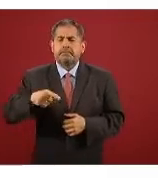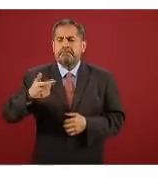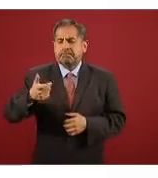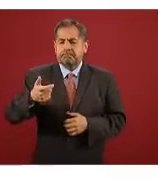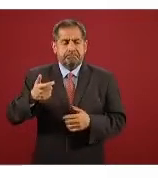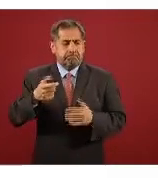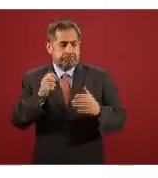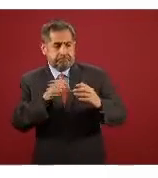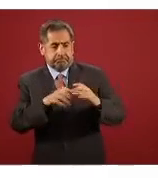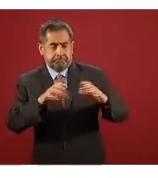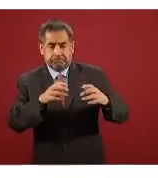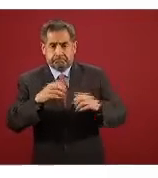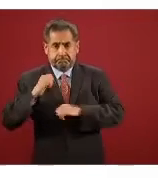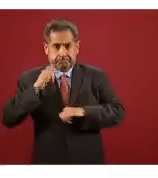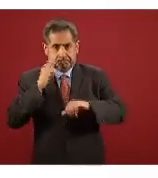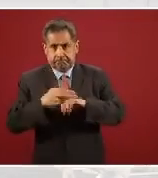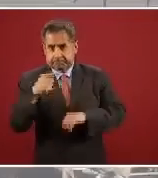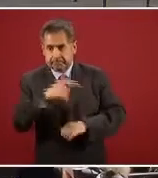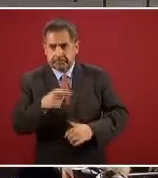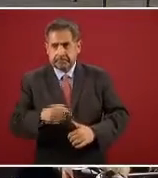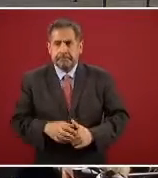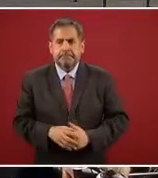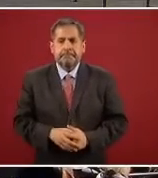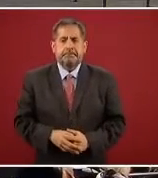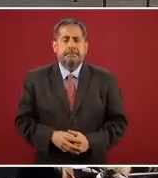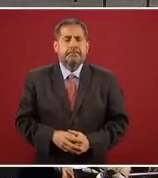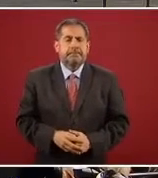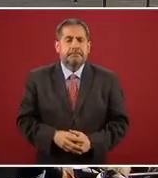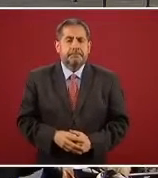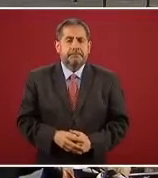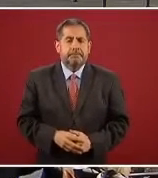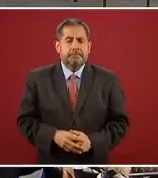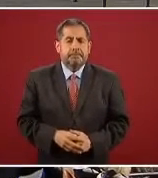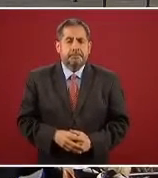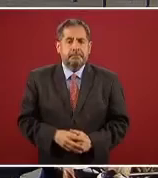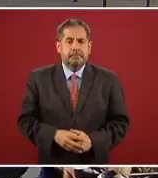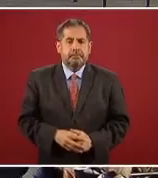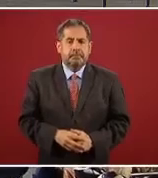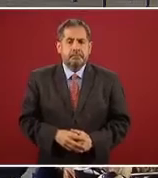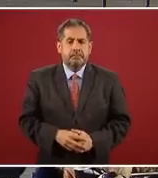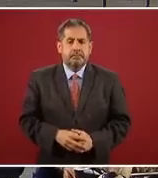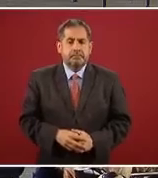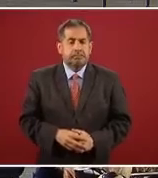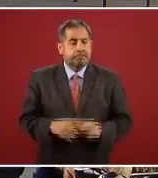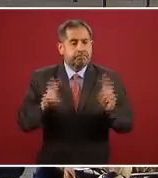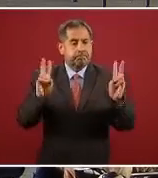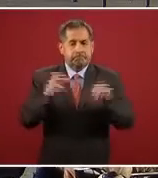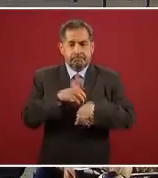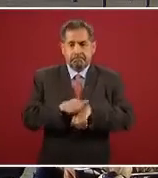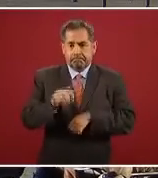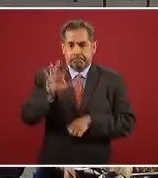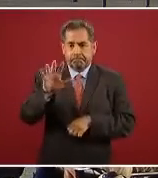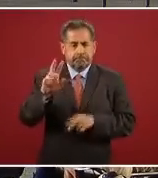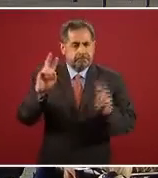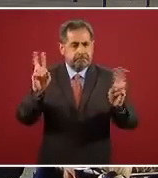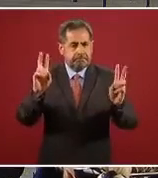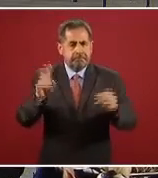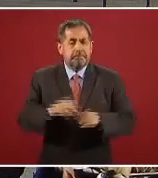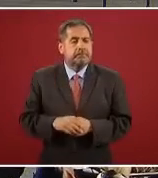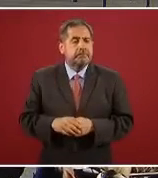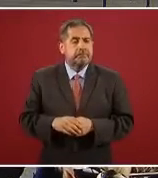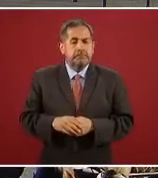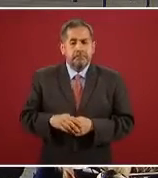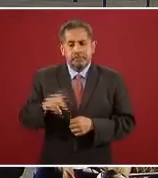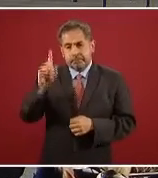delincuencia organizada. Adelante, por favor. Consejo Mexicano de Promoción Turística es otro caso en donde